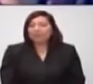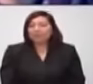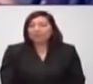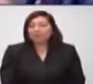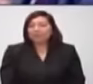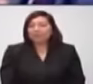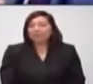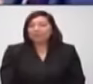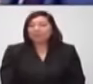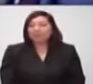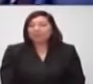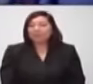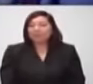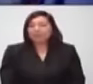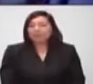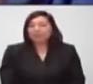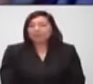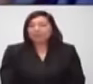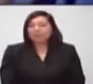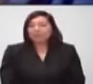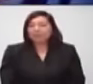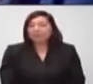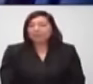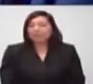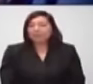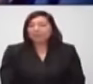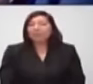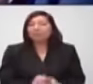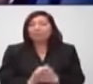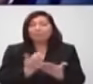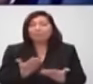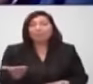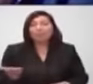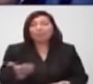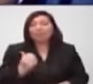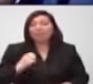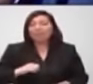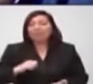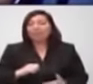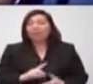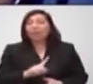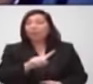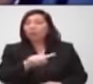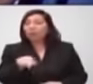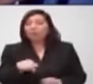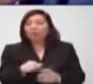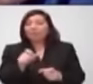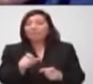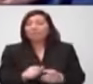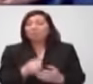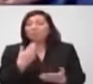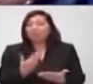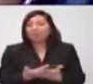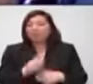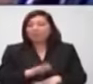Gracias, presidente. Ante todo, saludar la presencia del señor alcalde, sus funcionarios. Muy buenas